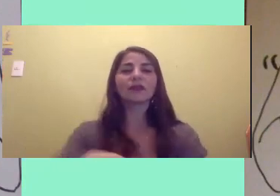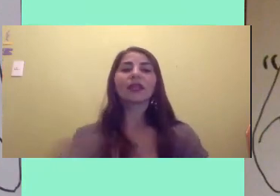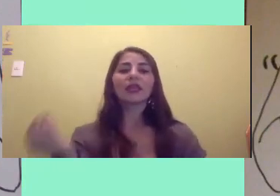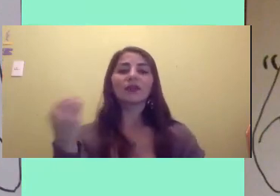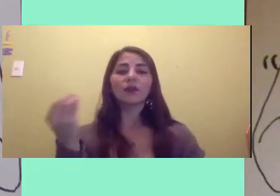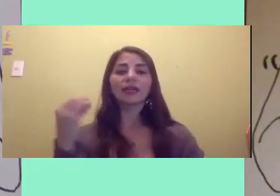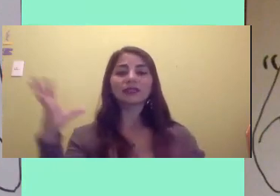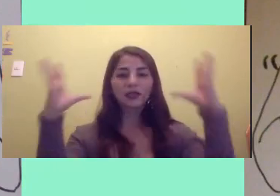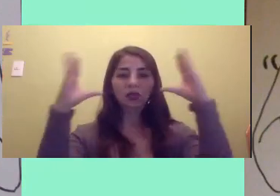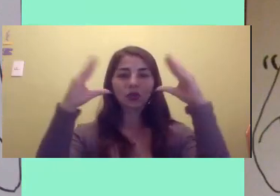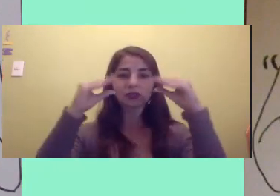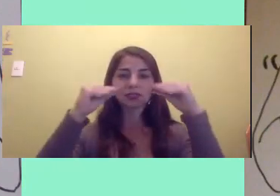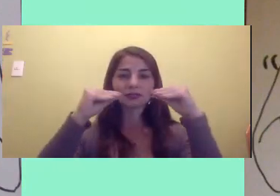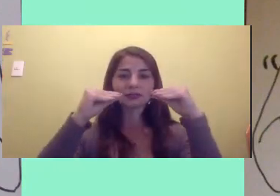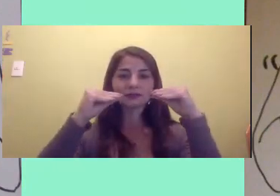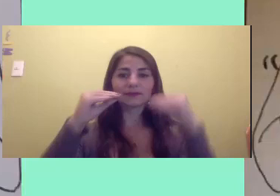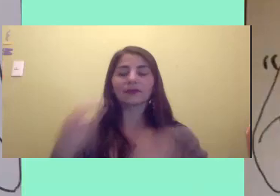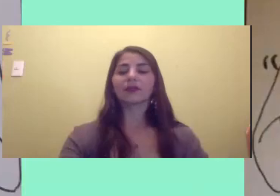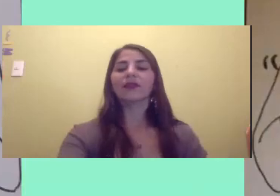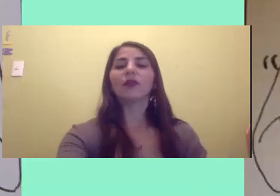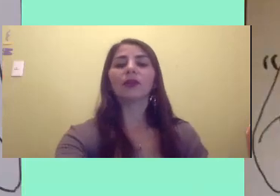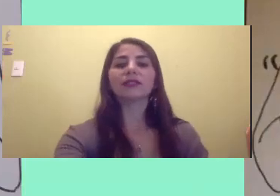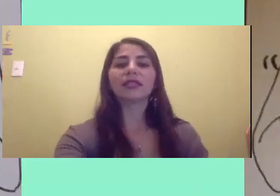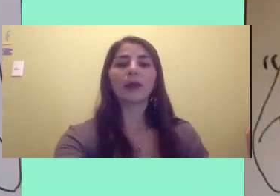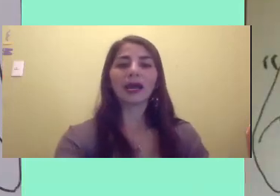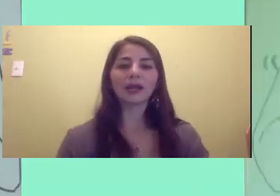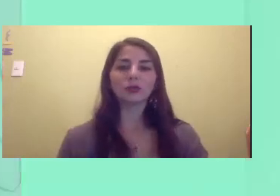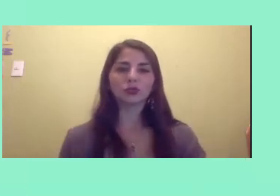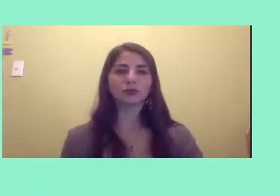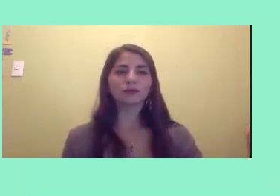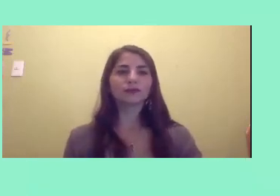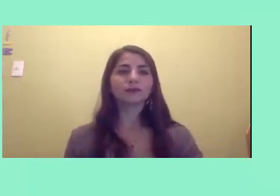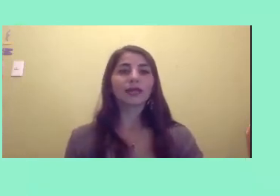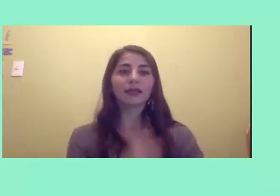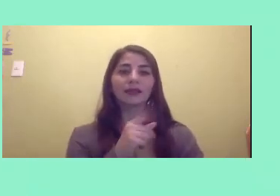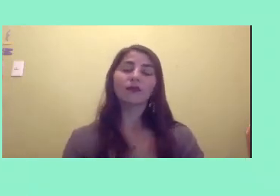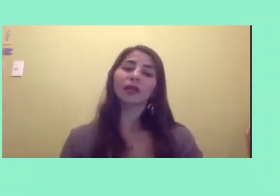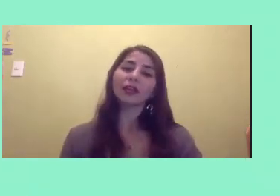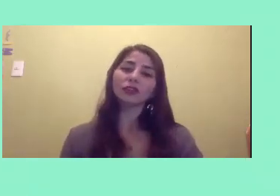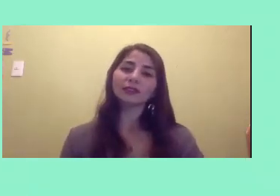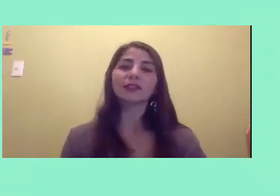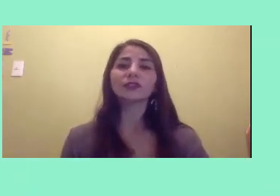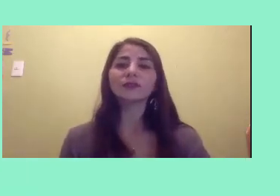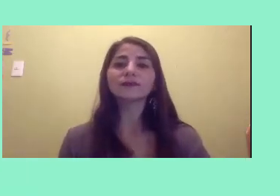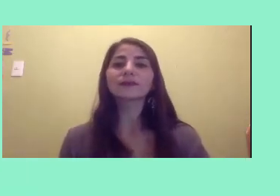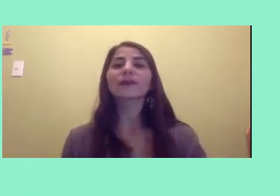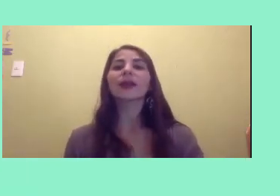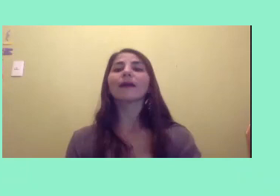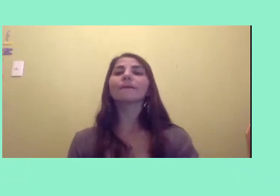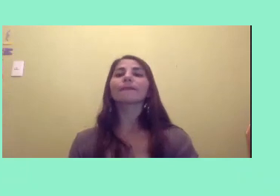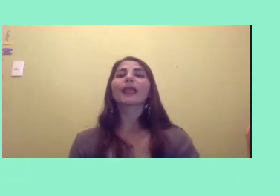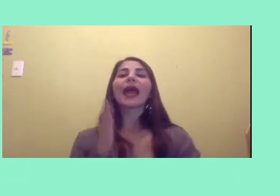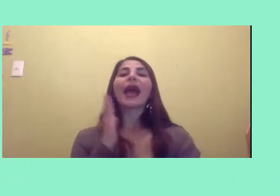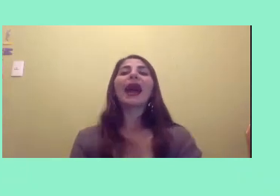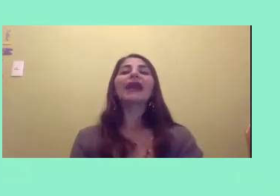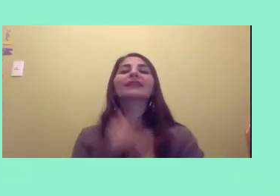sol. Y buenas noches, como que se apaga la luz. Ahí estaba el buenas noches, ¿cierto?